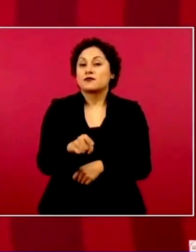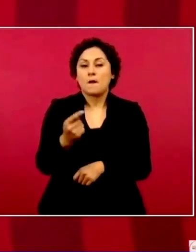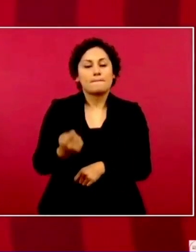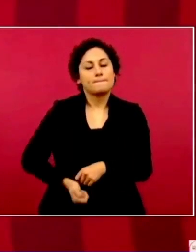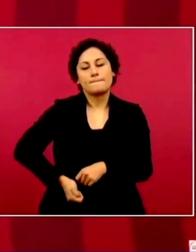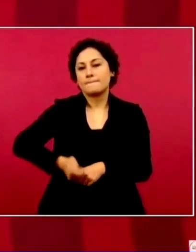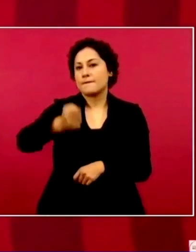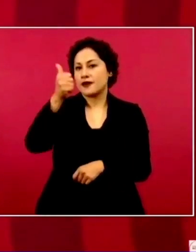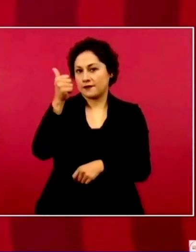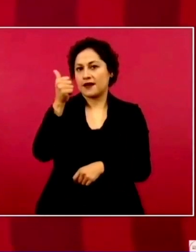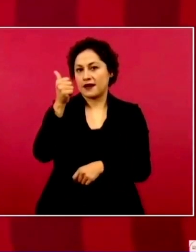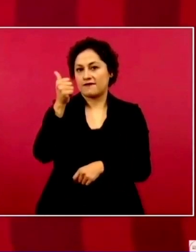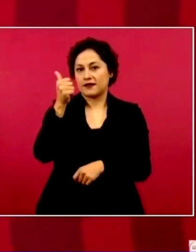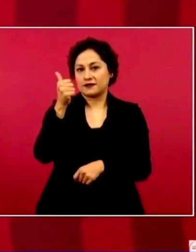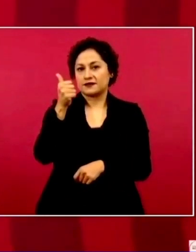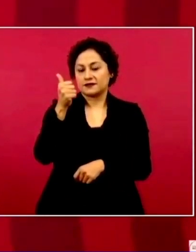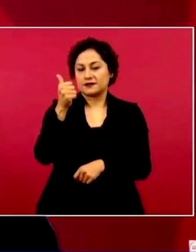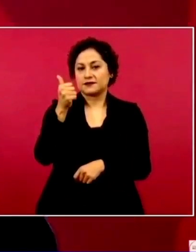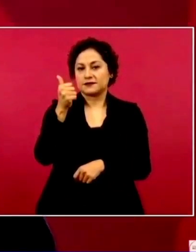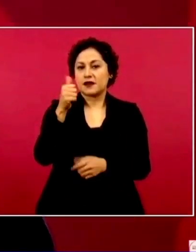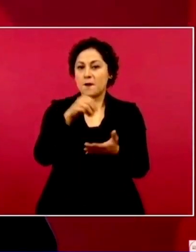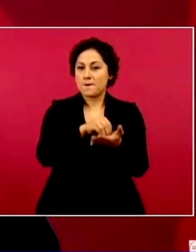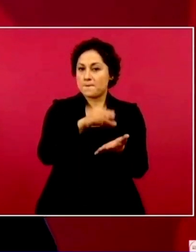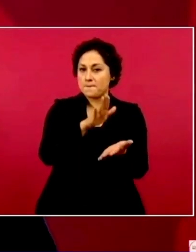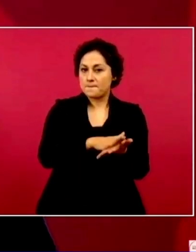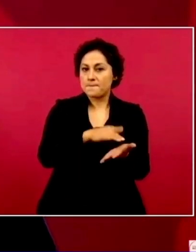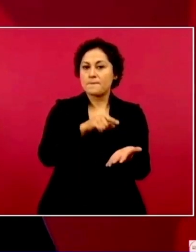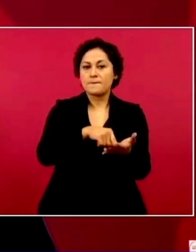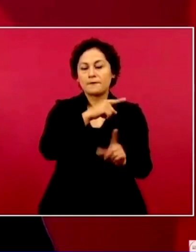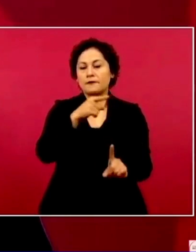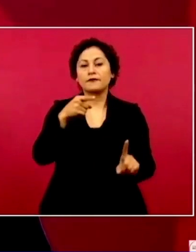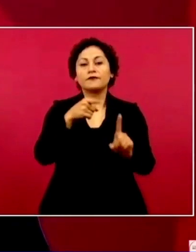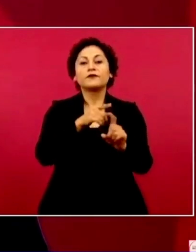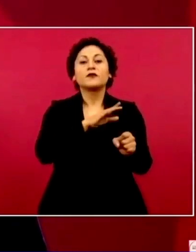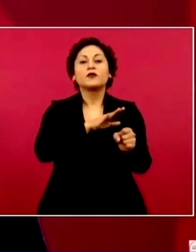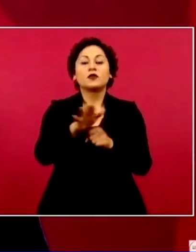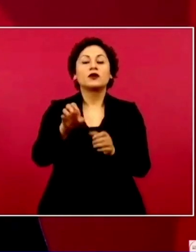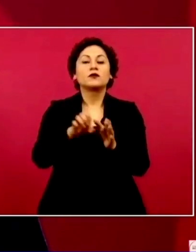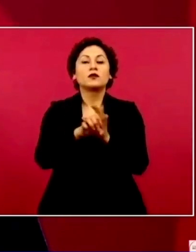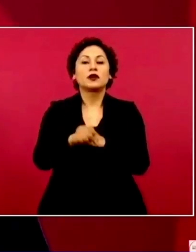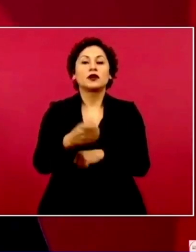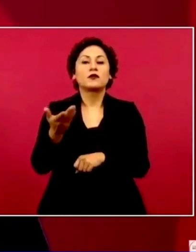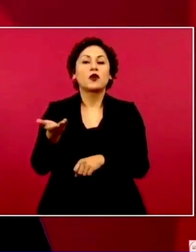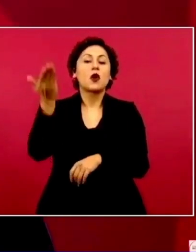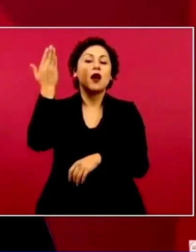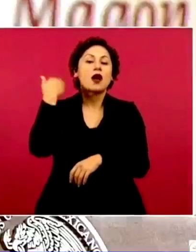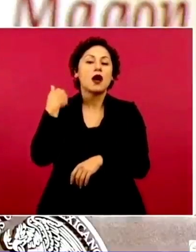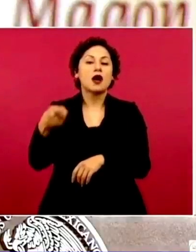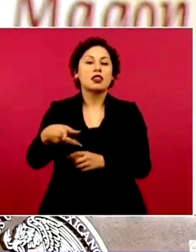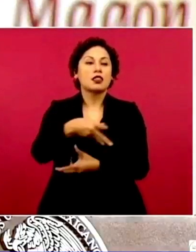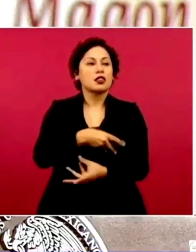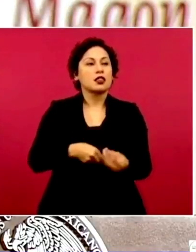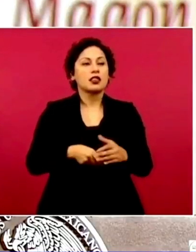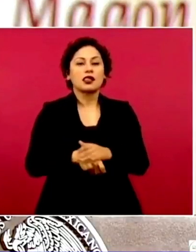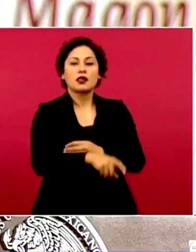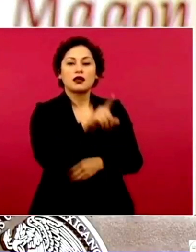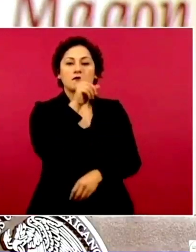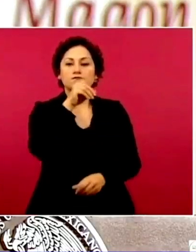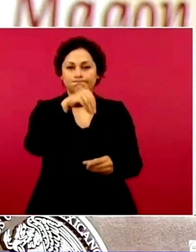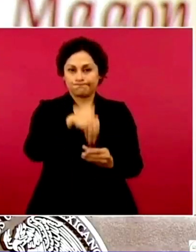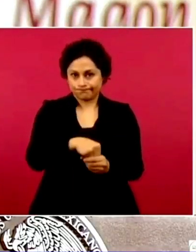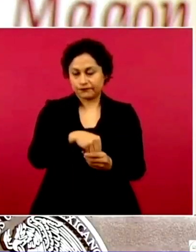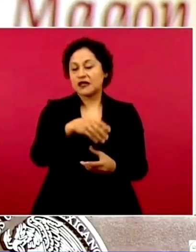se prohíbe que se hagan uso de instrumentos como los monederos electrónicos, como las tarjetas de prepago